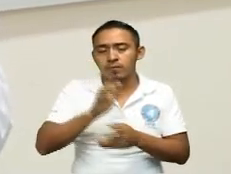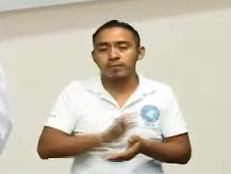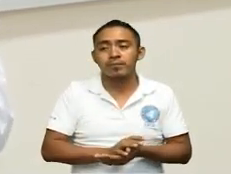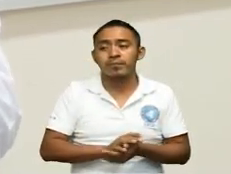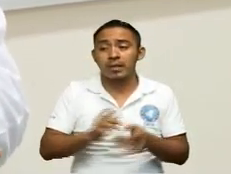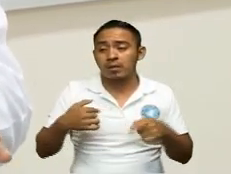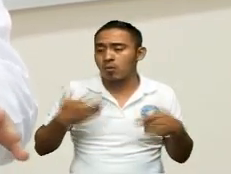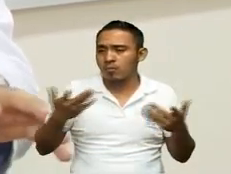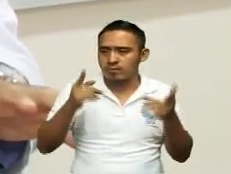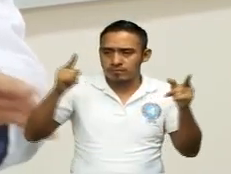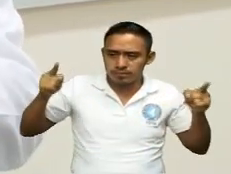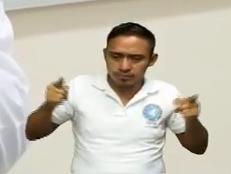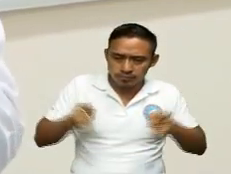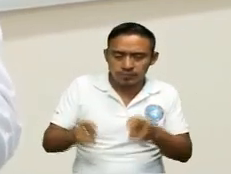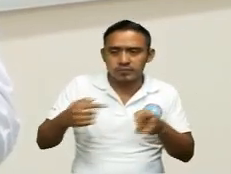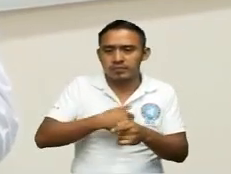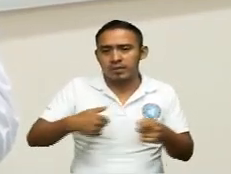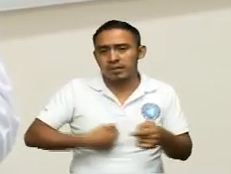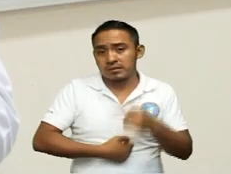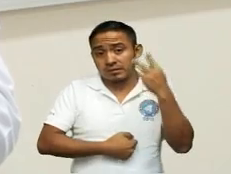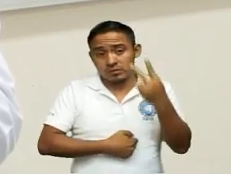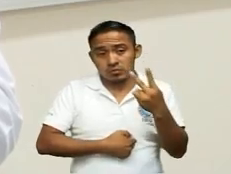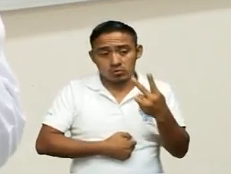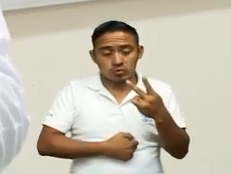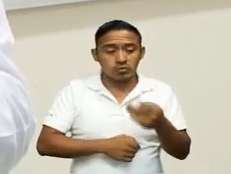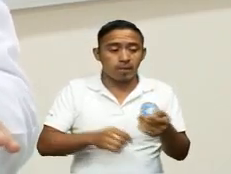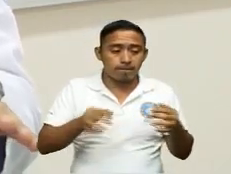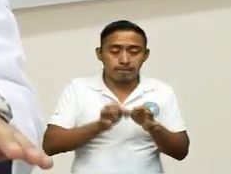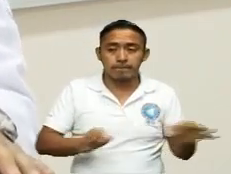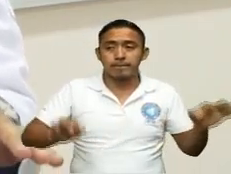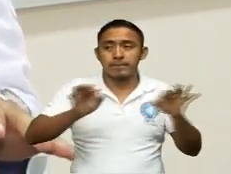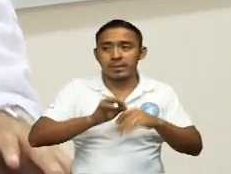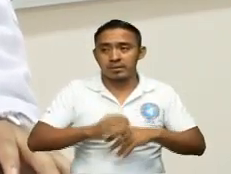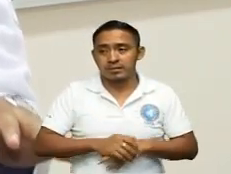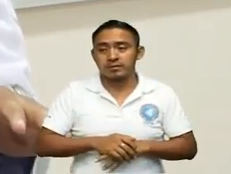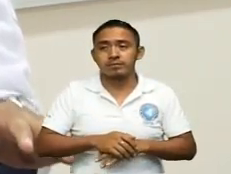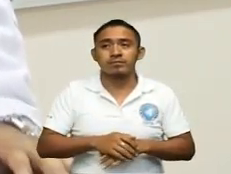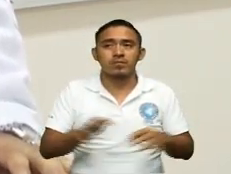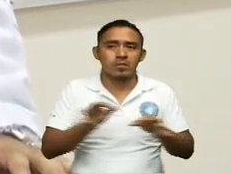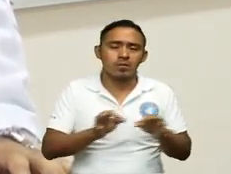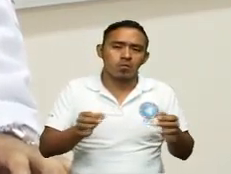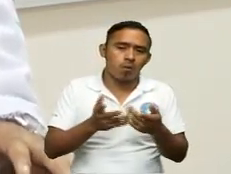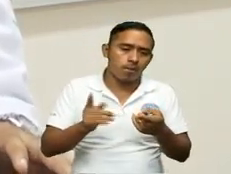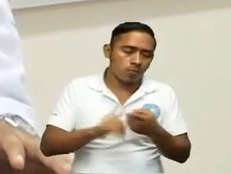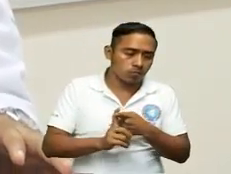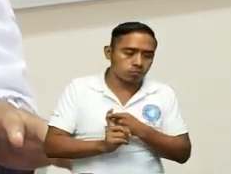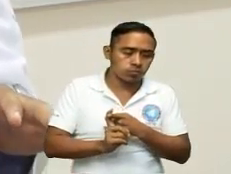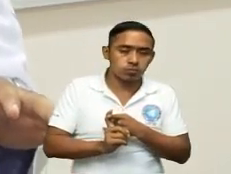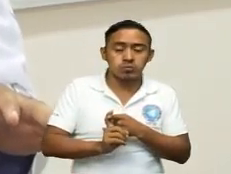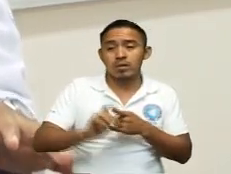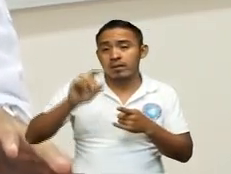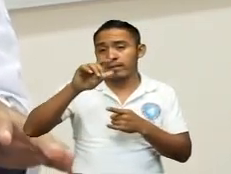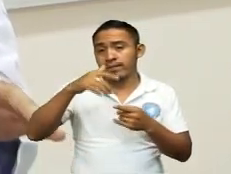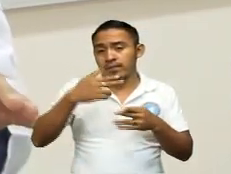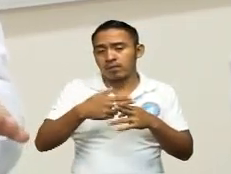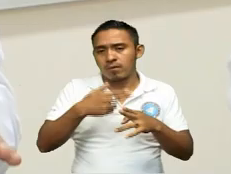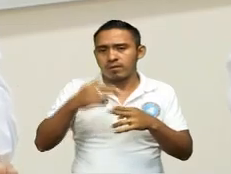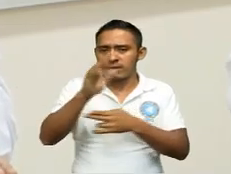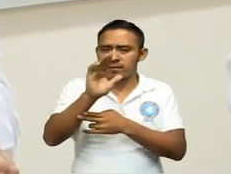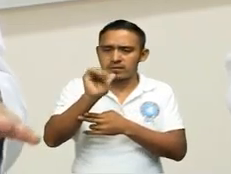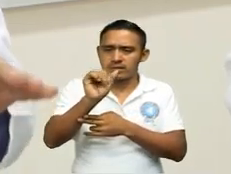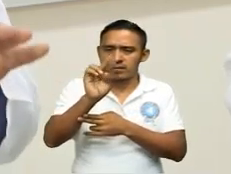resumir, se clasifican en dos bloques principales. Las micosis superficiales causadas por levaduras, en la cual tenemos a la candidiasis y a